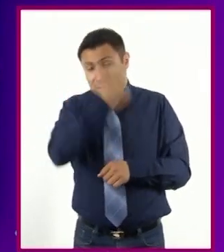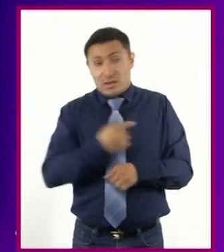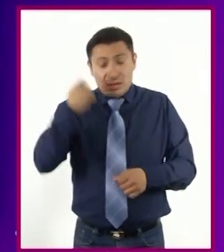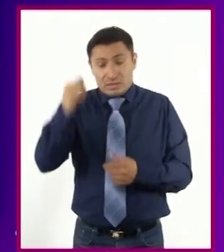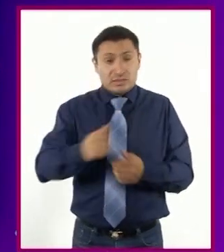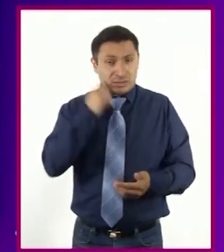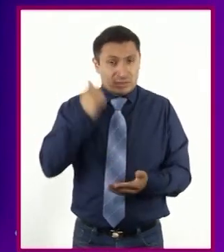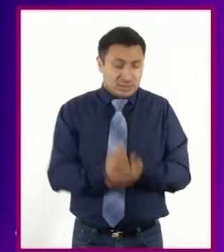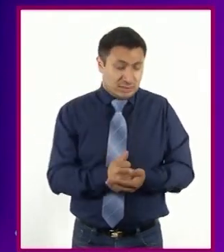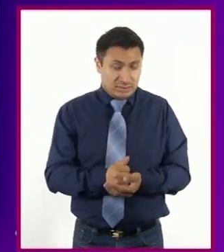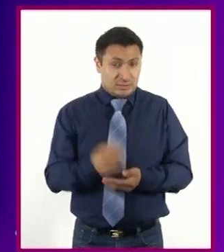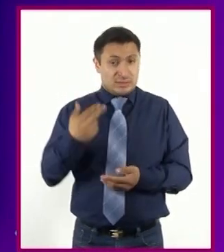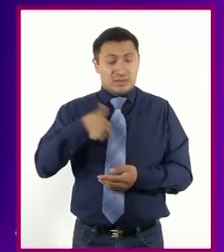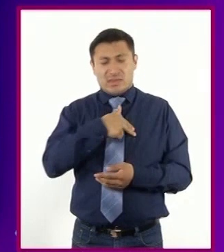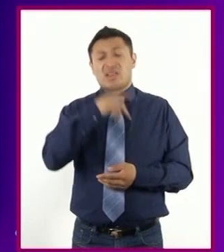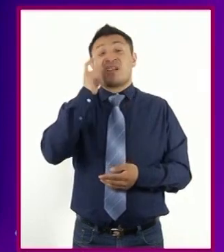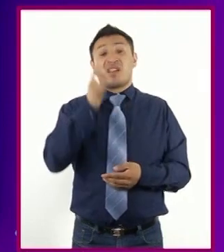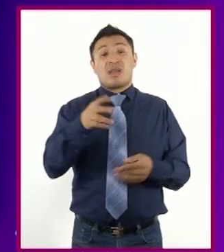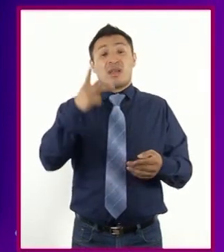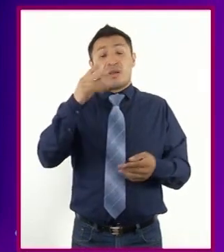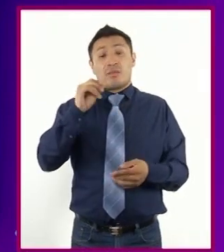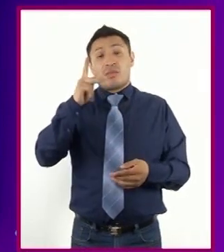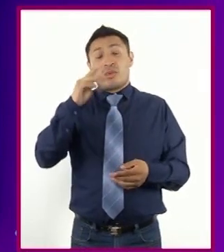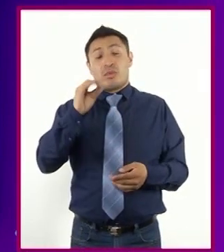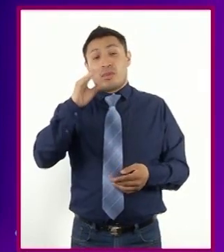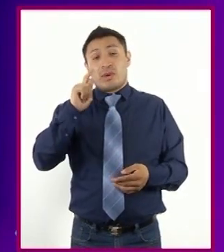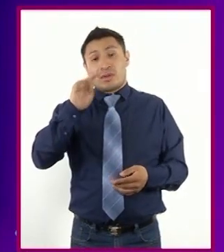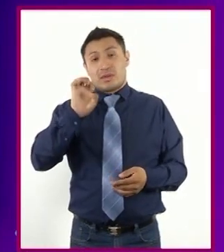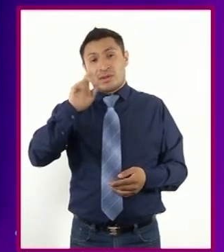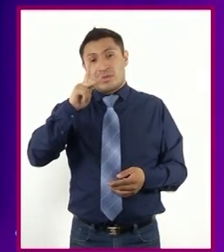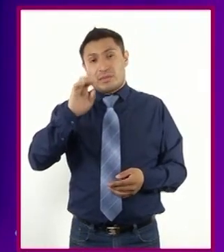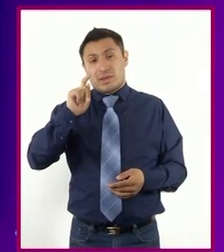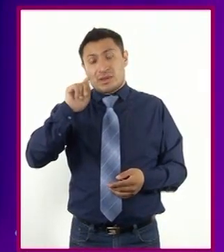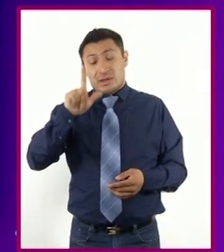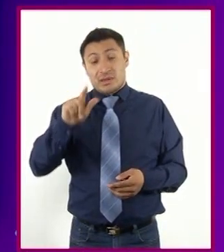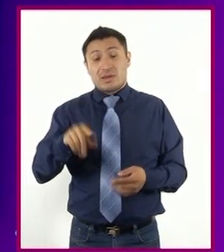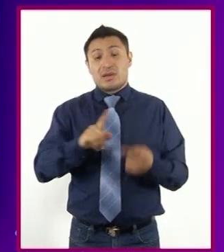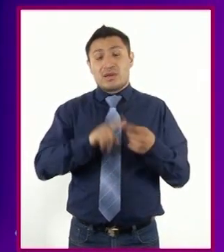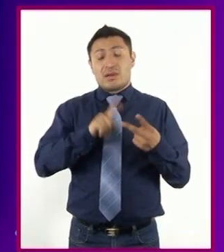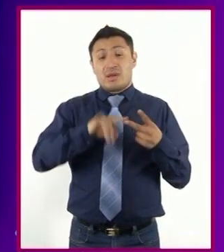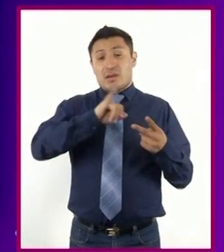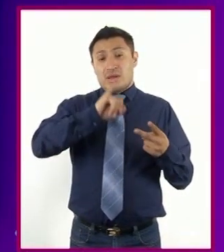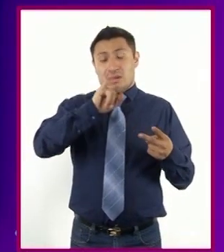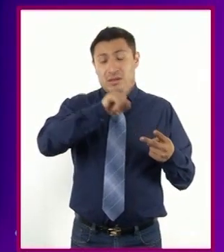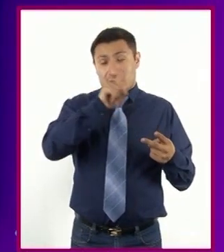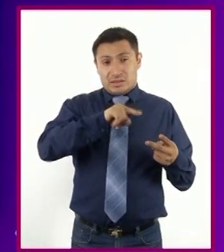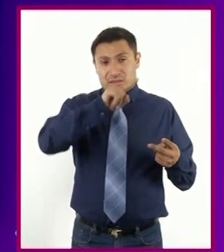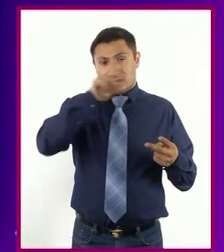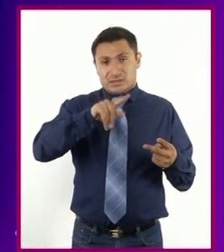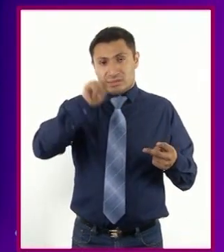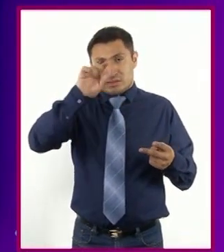ciudad. Nos referimos al Popocatépetl y al Iztaccíhuatl.